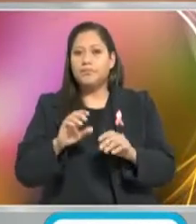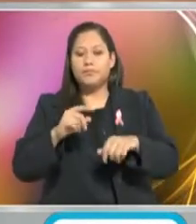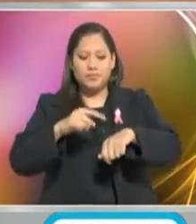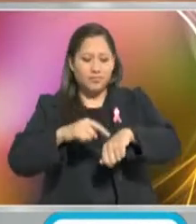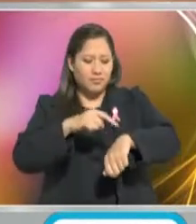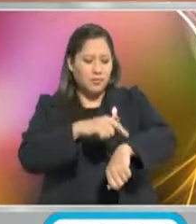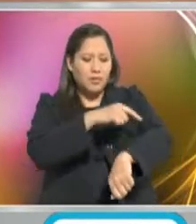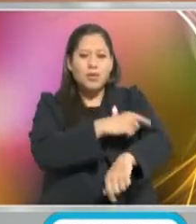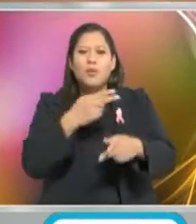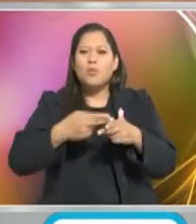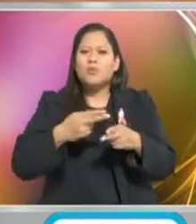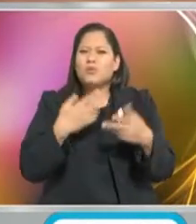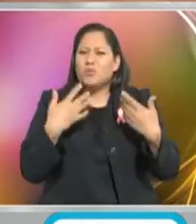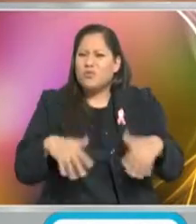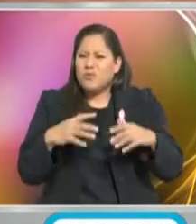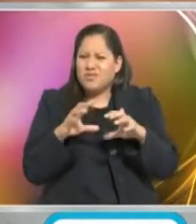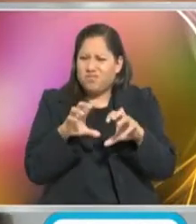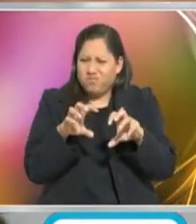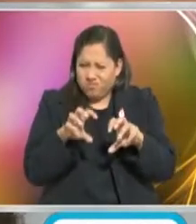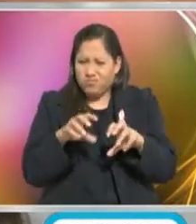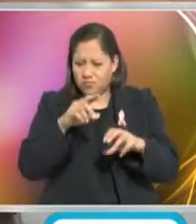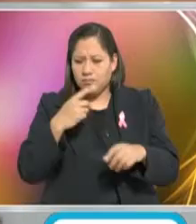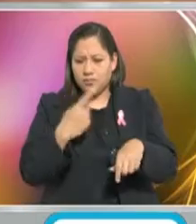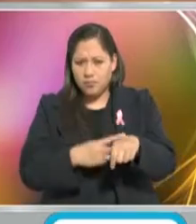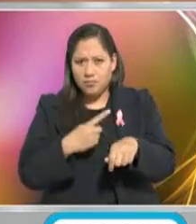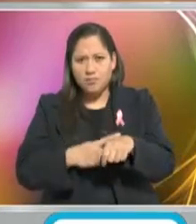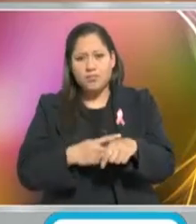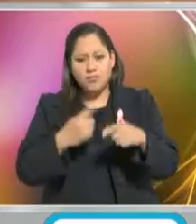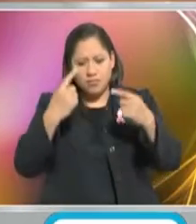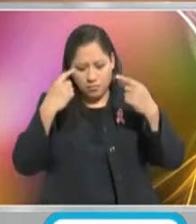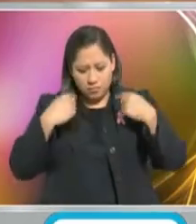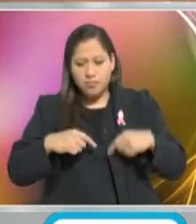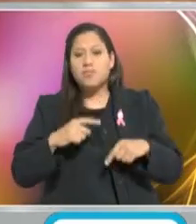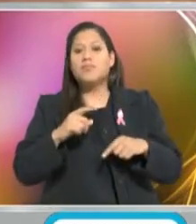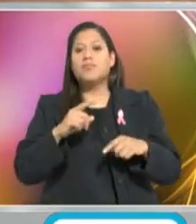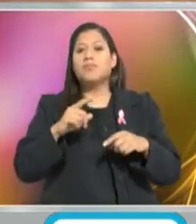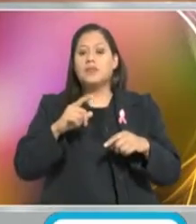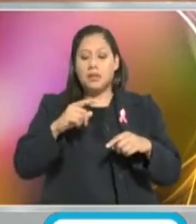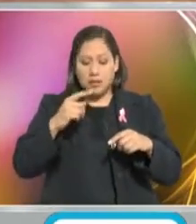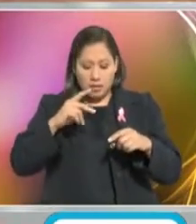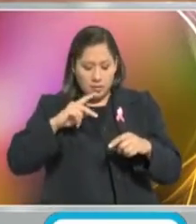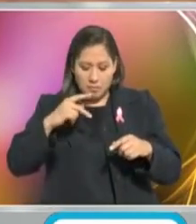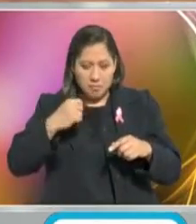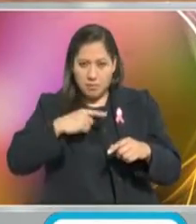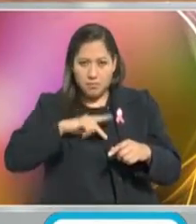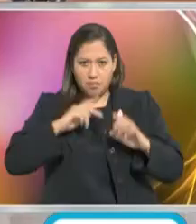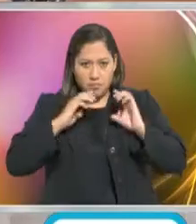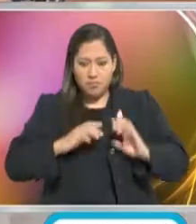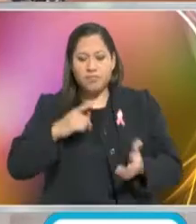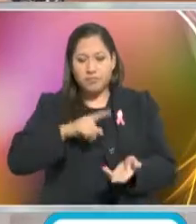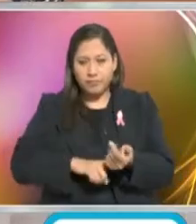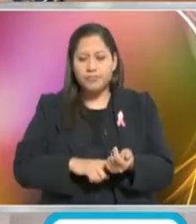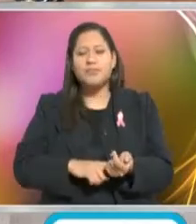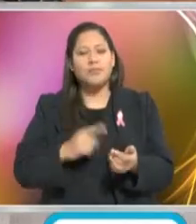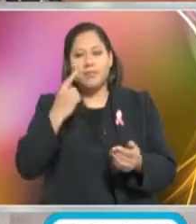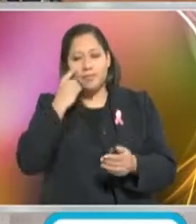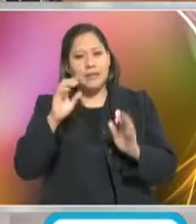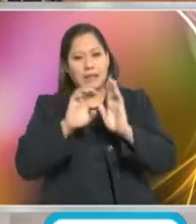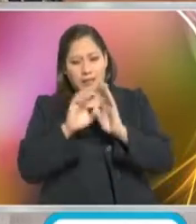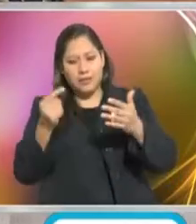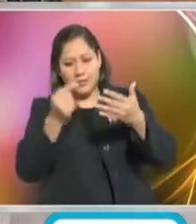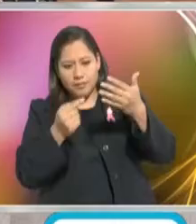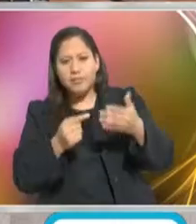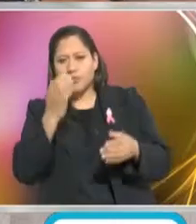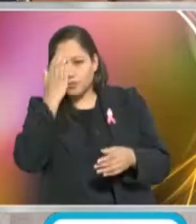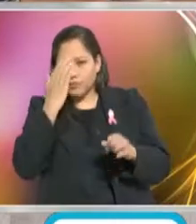artritis reumatoide, también todas las enfermedades autoinmunes, les recomendaría mucho. Entonces, bueno, vamos al ver, punto. Maribel.